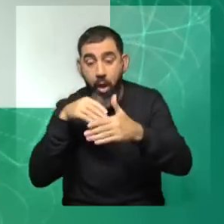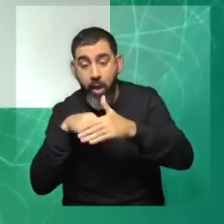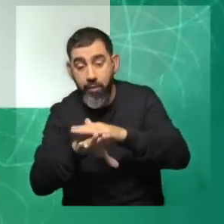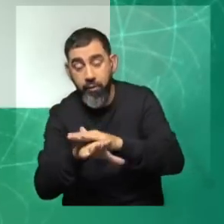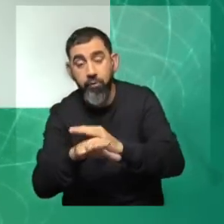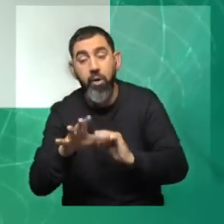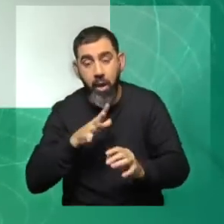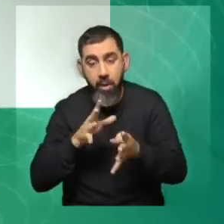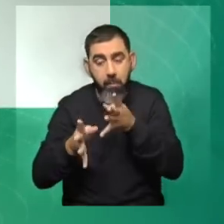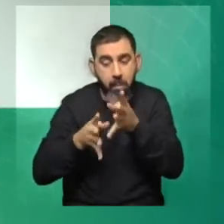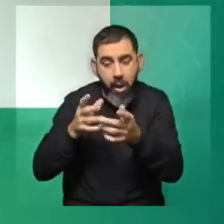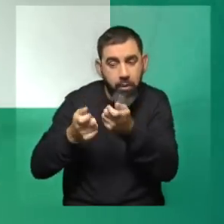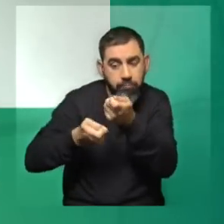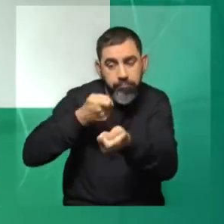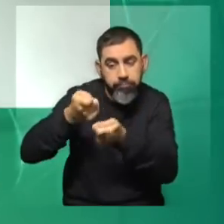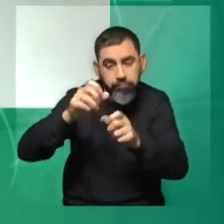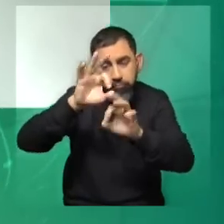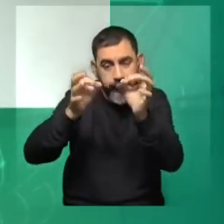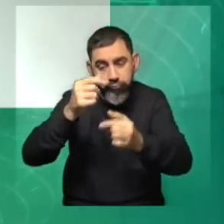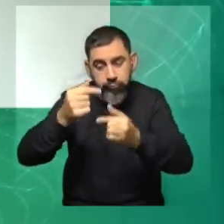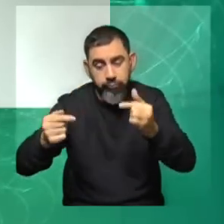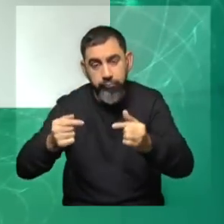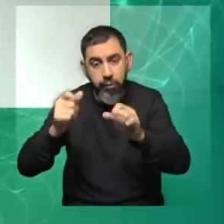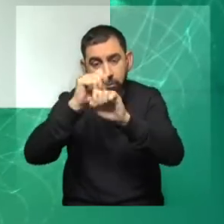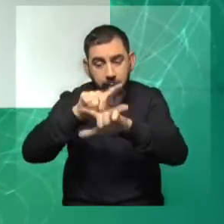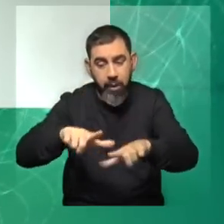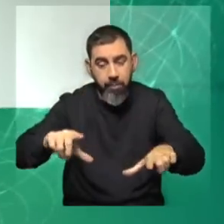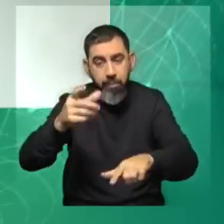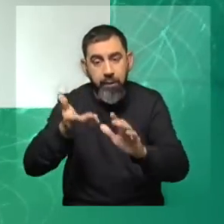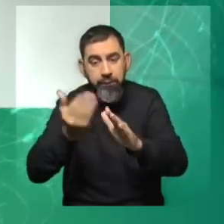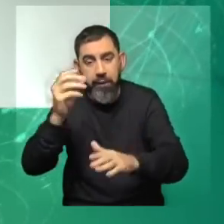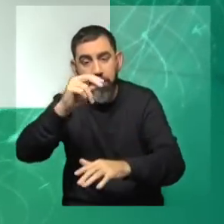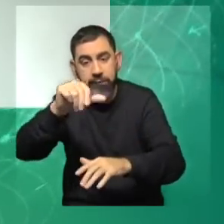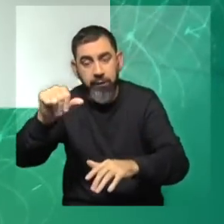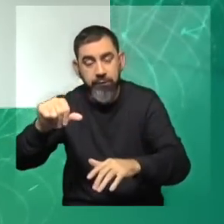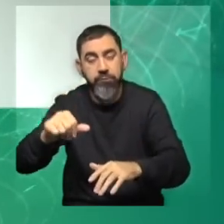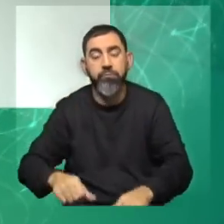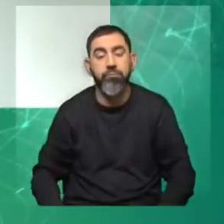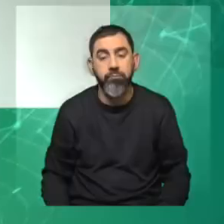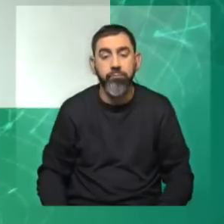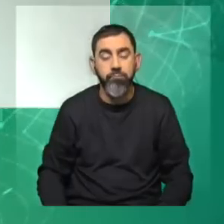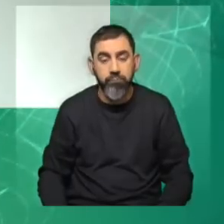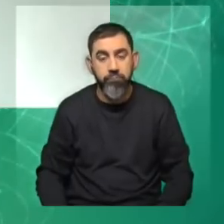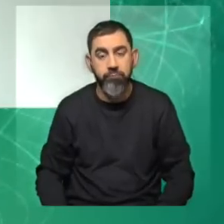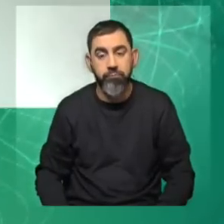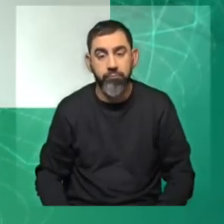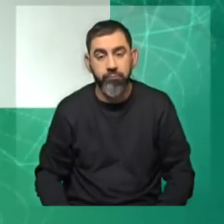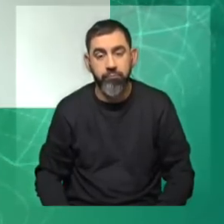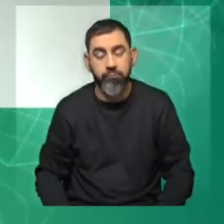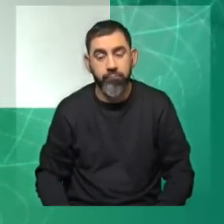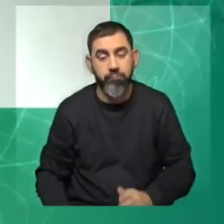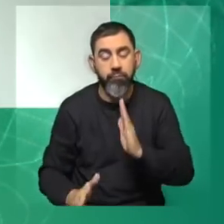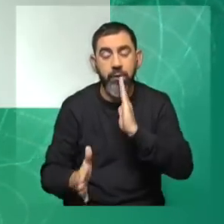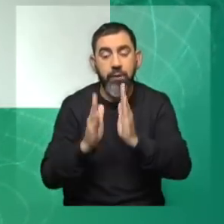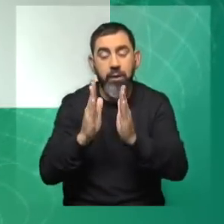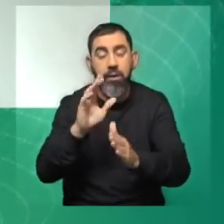contenedor está ensamblada esta planta potabilizadora o sea tiene todos los componentes para tratar